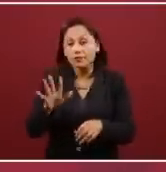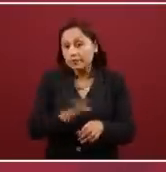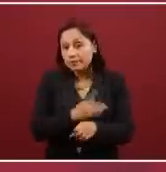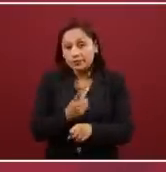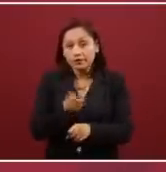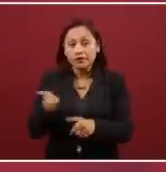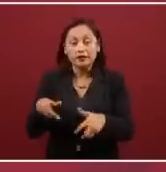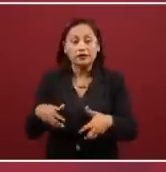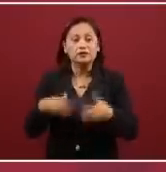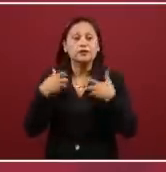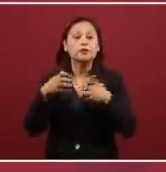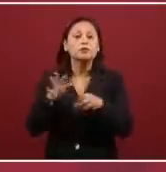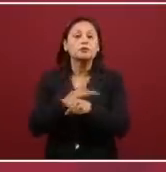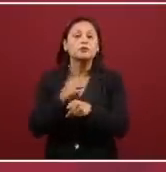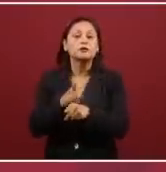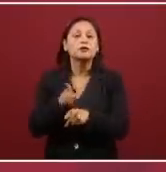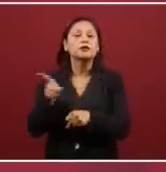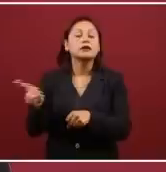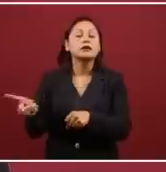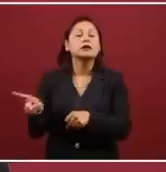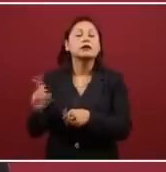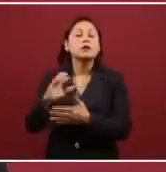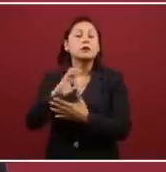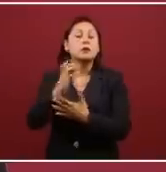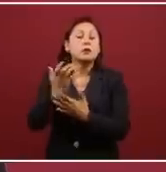el aeropuerto de Texcoco